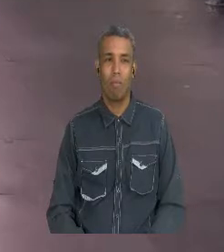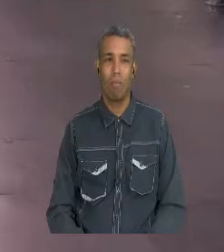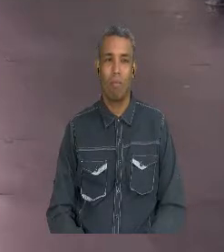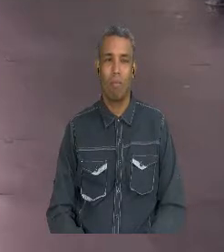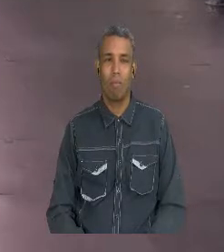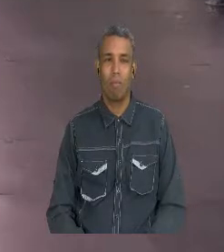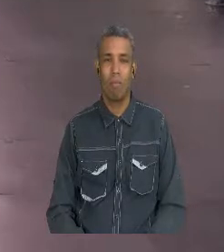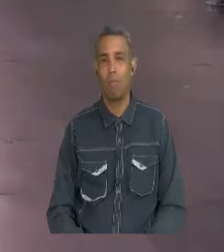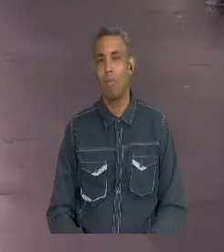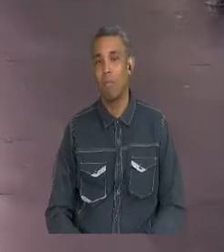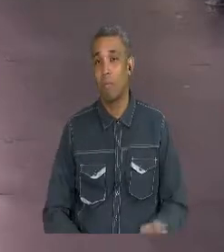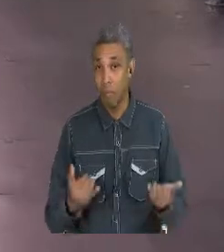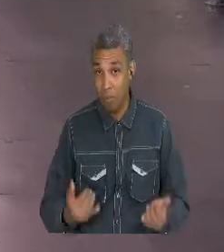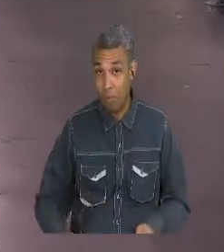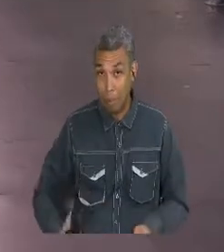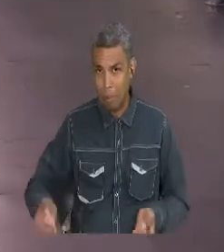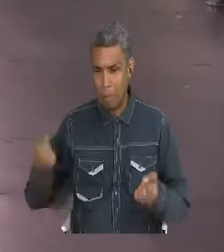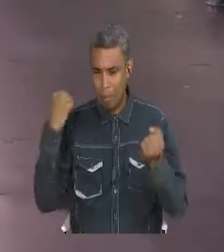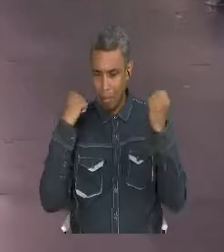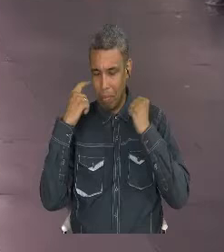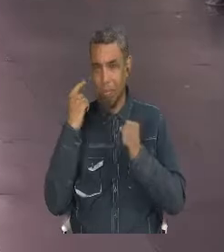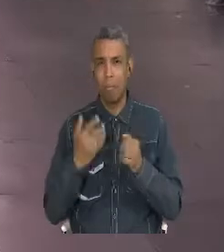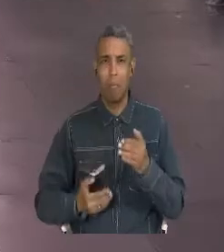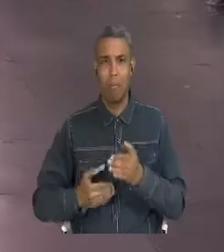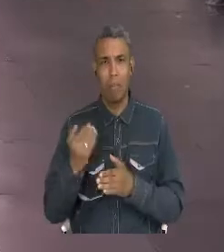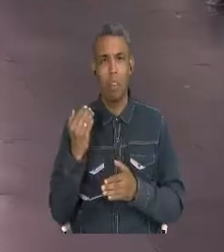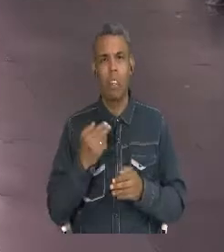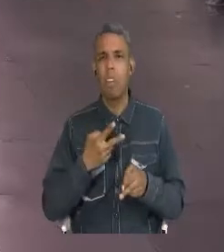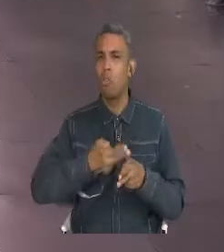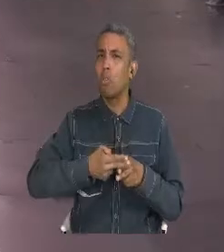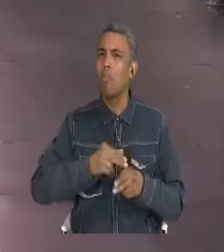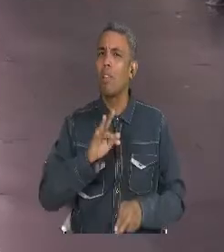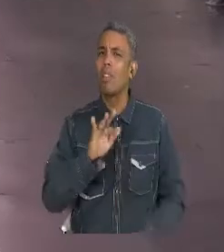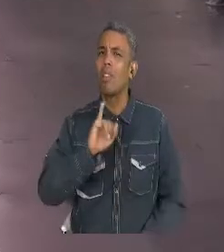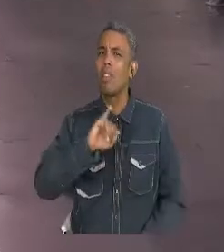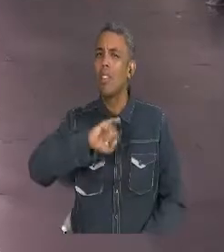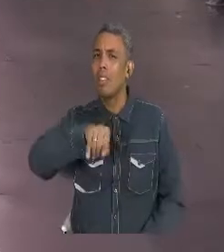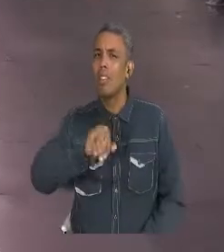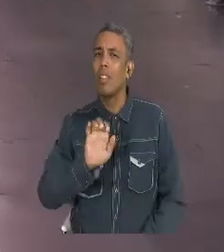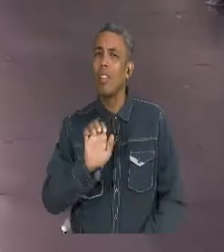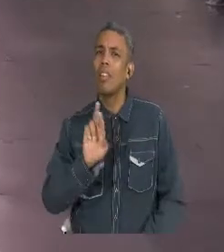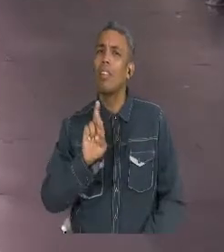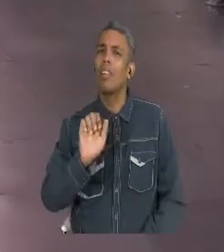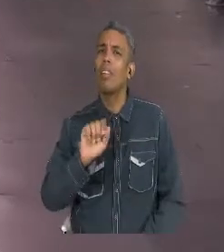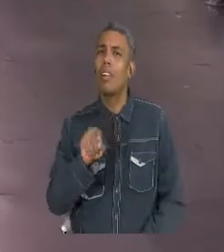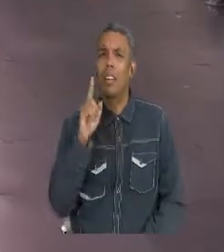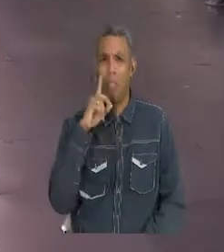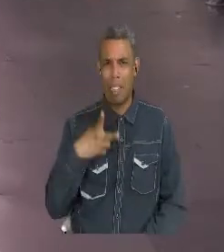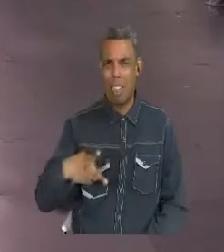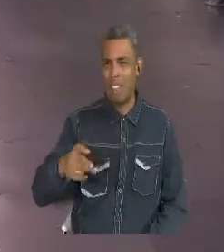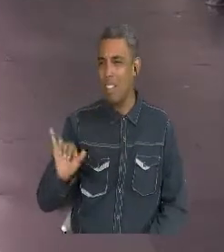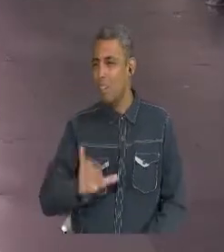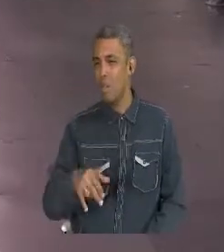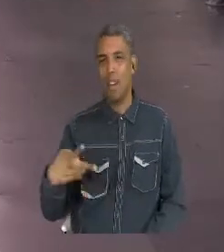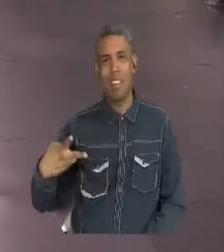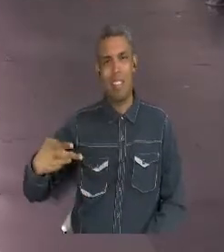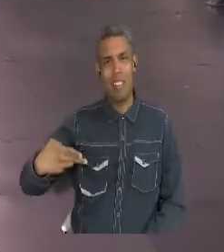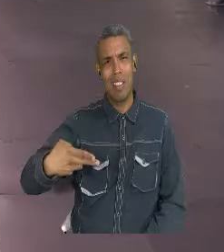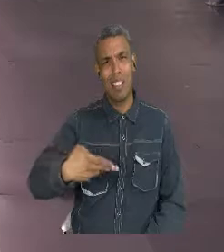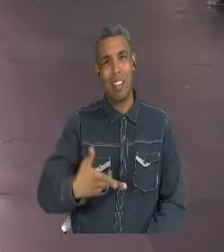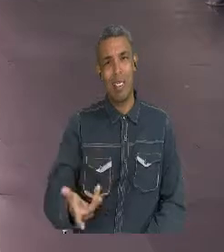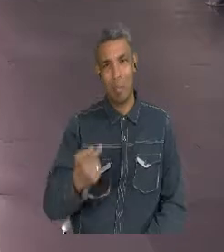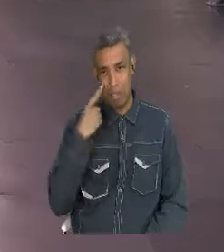tijeras estáticas, donde ahí lo que vamos es a trabajar lo que los cuádriceps y el glúteo. Entonces, vamos a